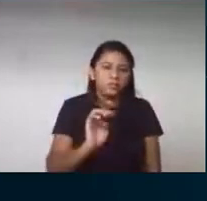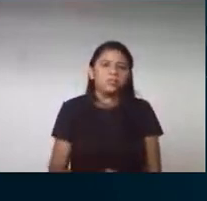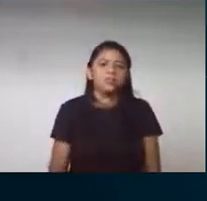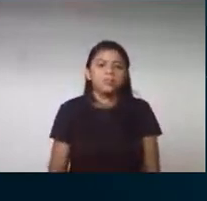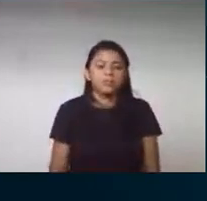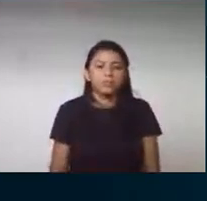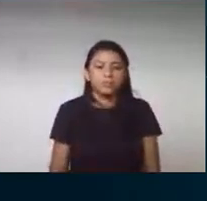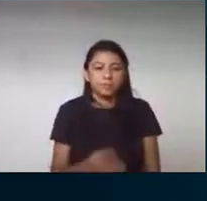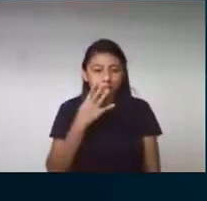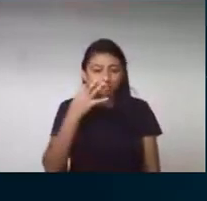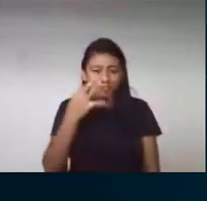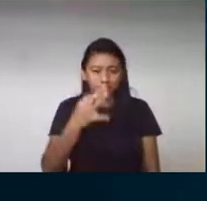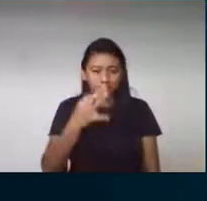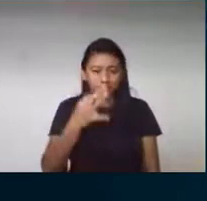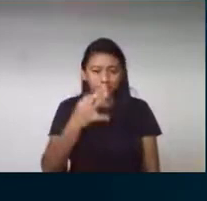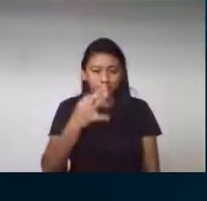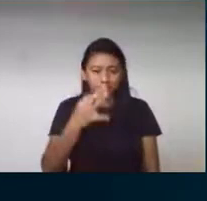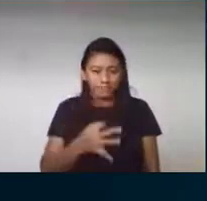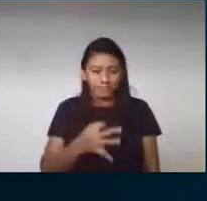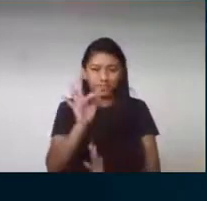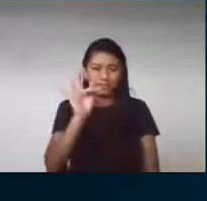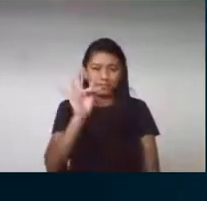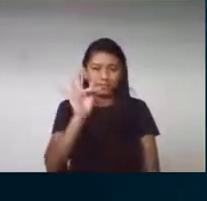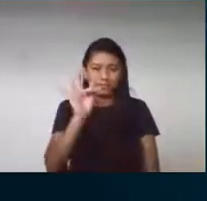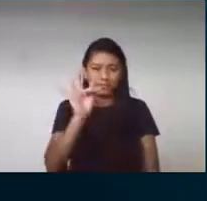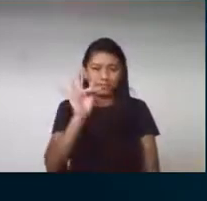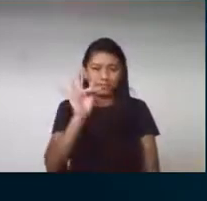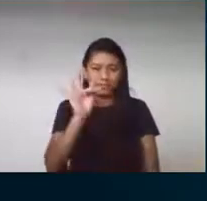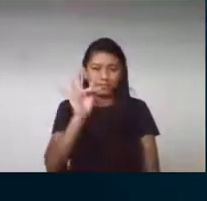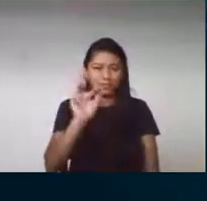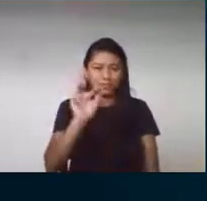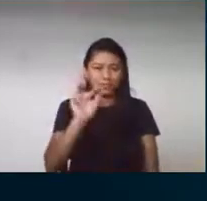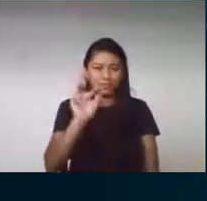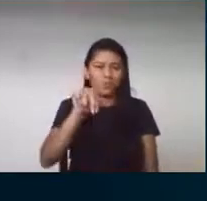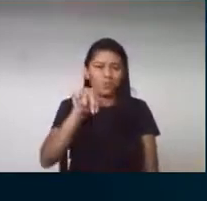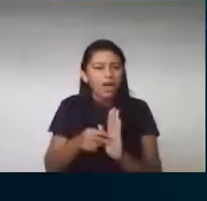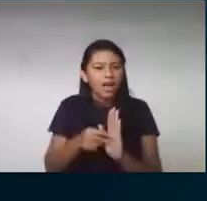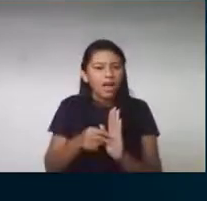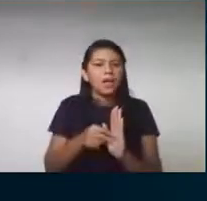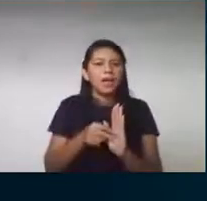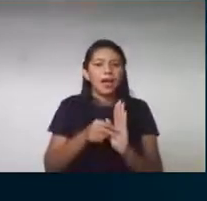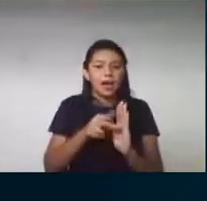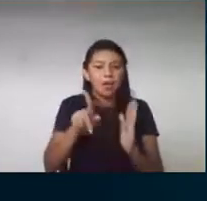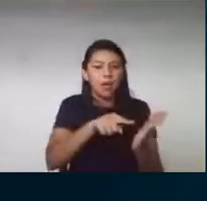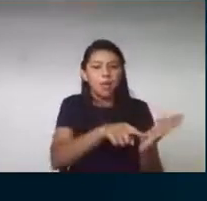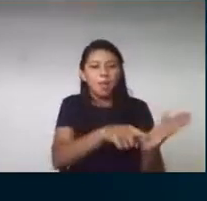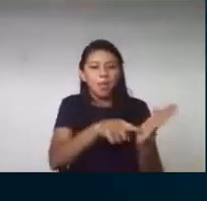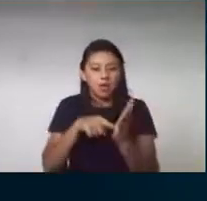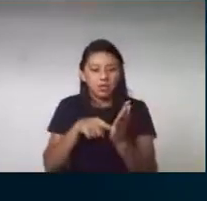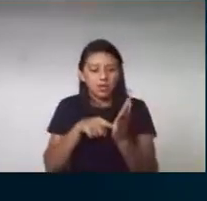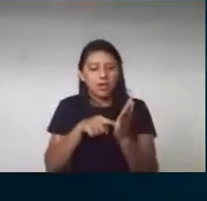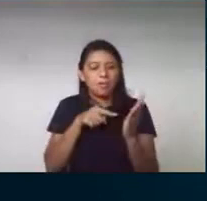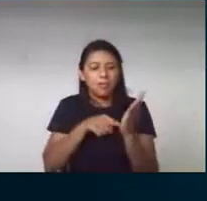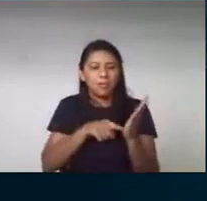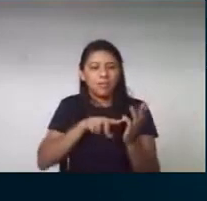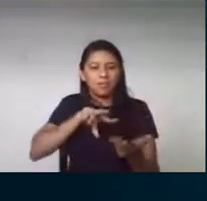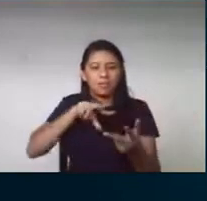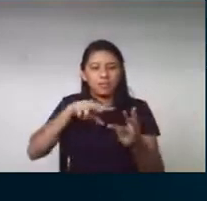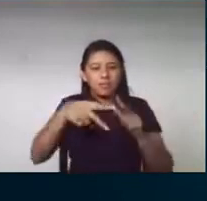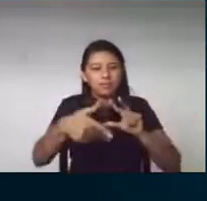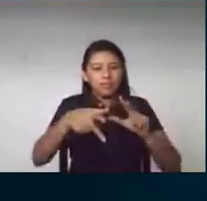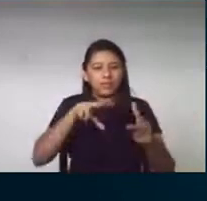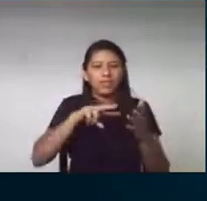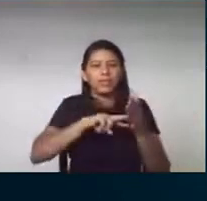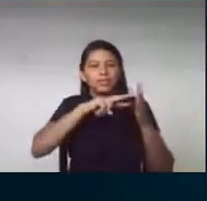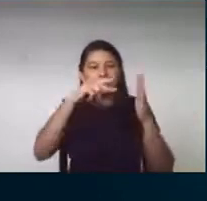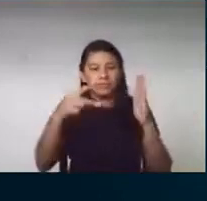técnica es representar de manera virtual un proceso o un producto. Ya la definición gerencial, un poquito más amplia, más abierta, es que es